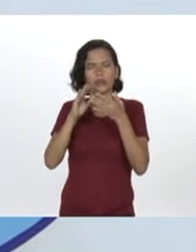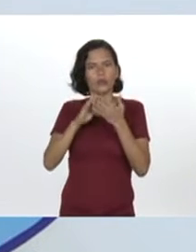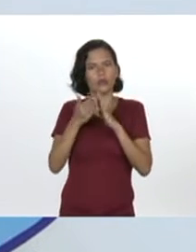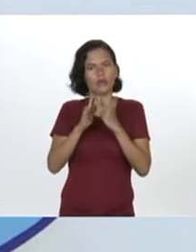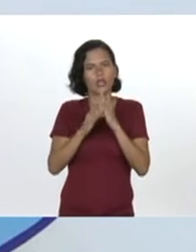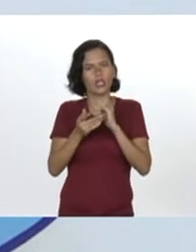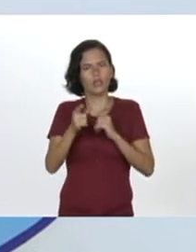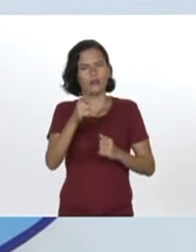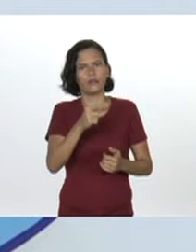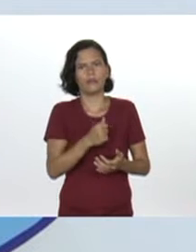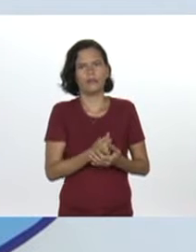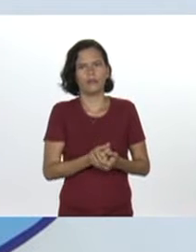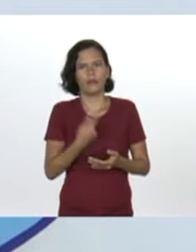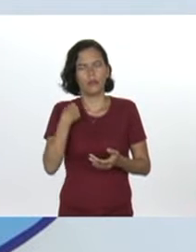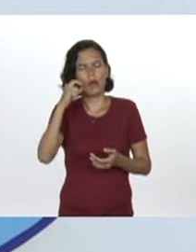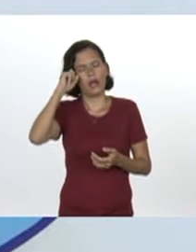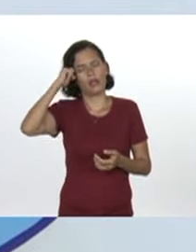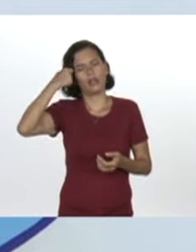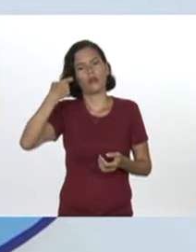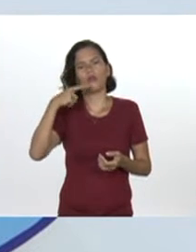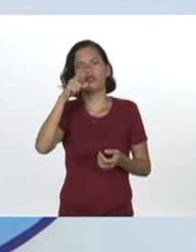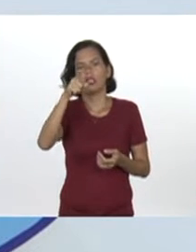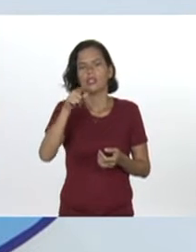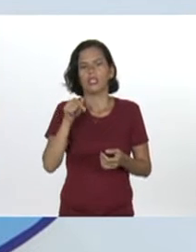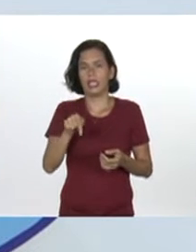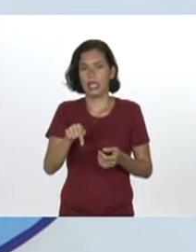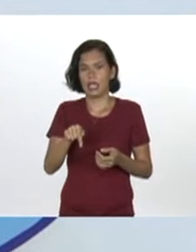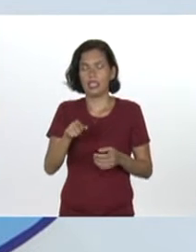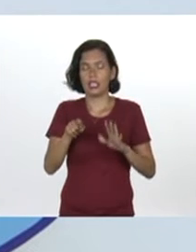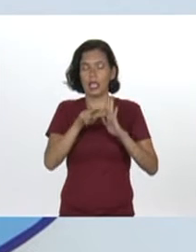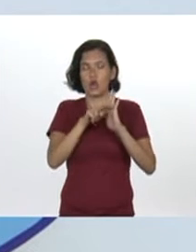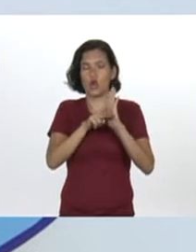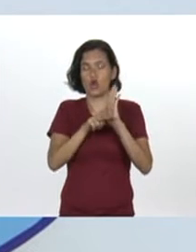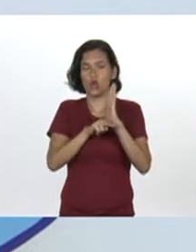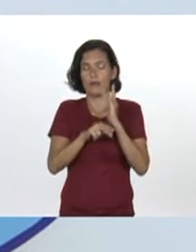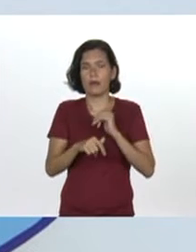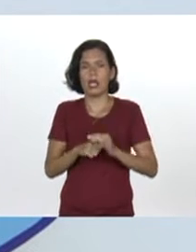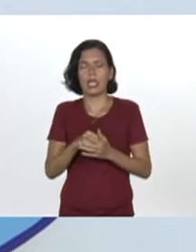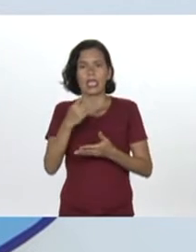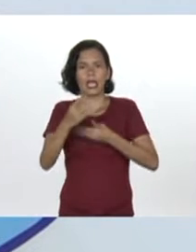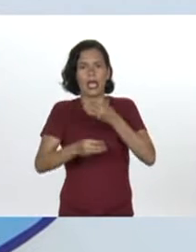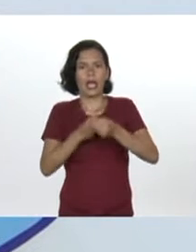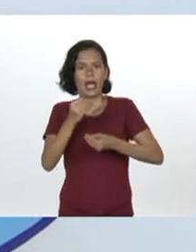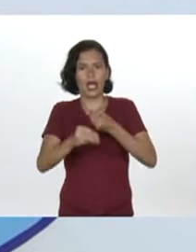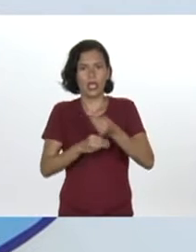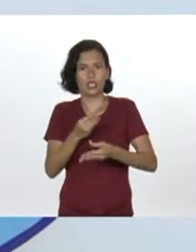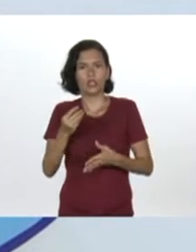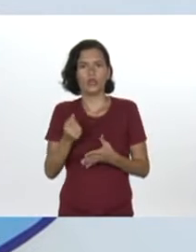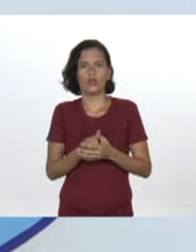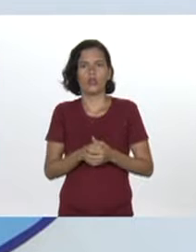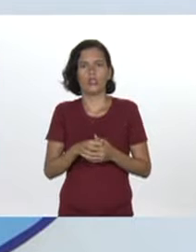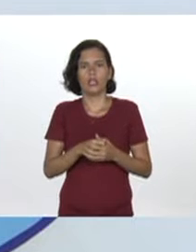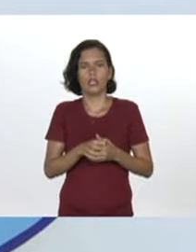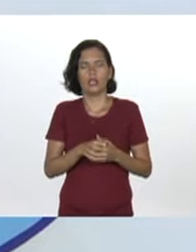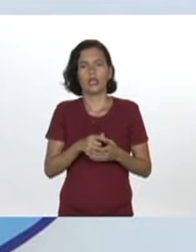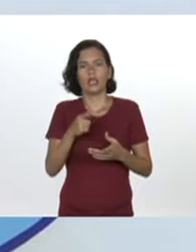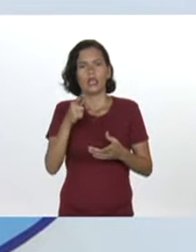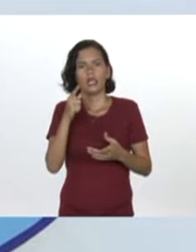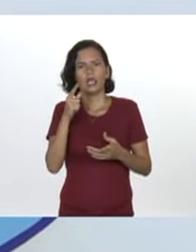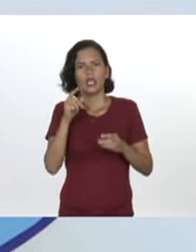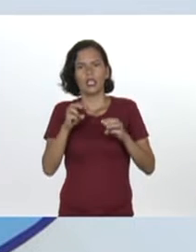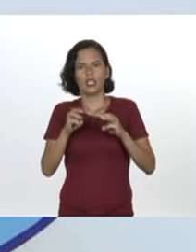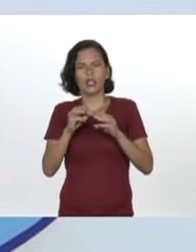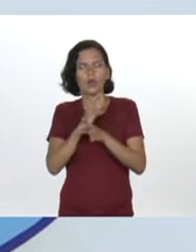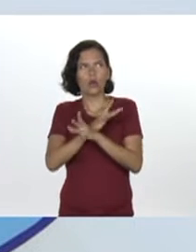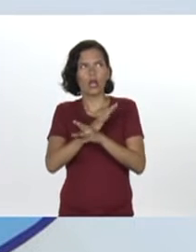3 versus 3, te vas a recordar de estas normas que ha establecido la FIBA y que te vamos a dar hoy para que te